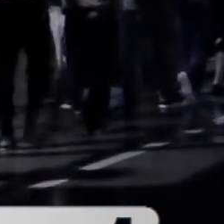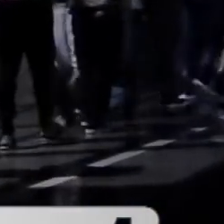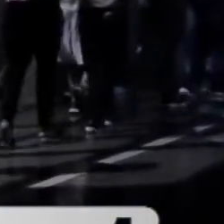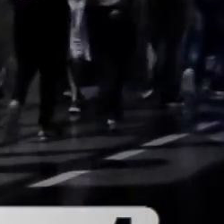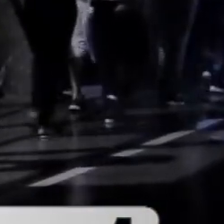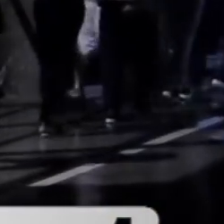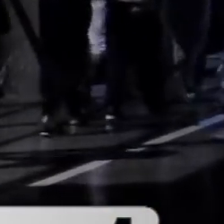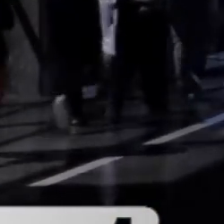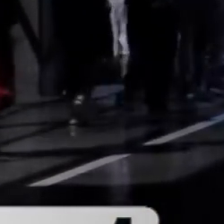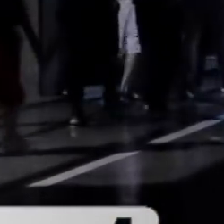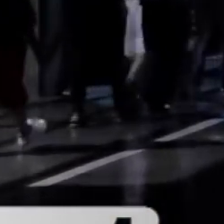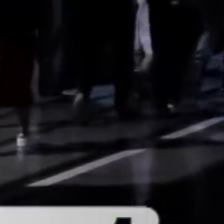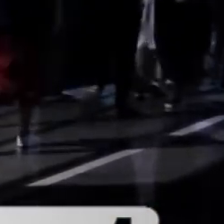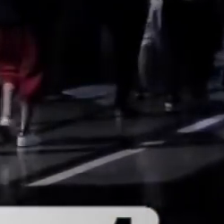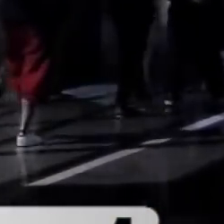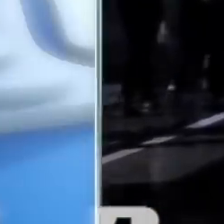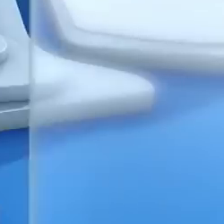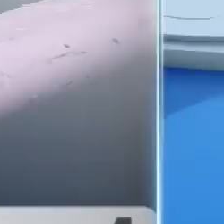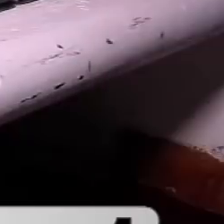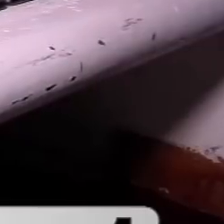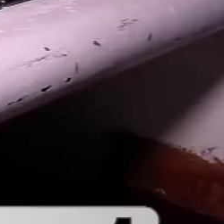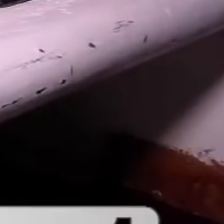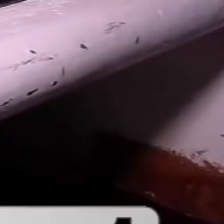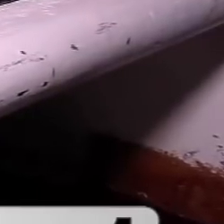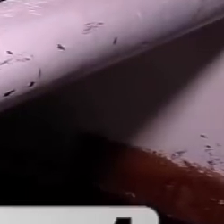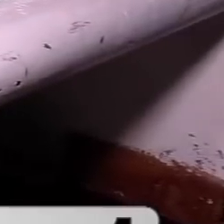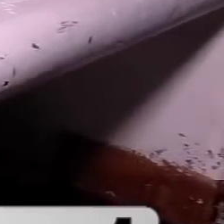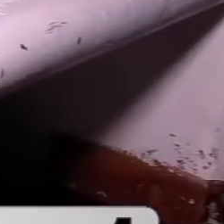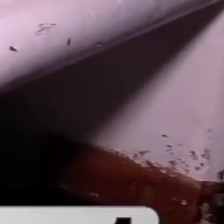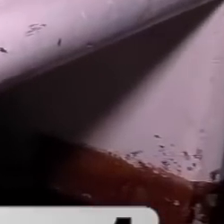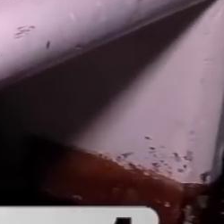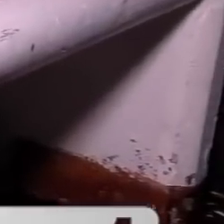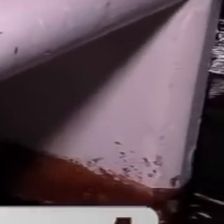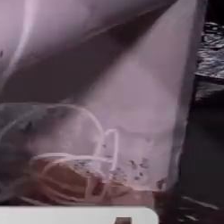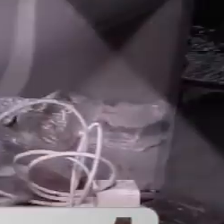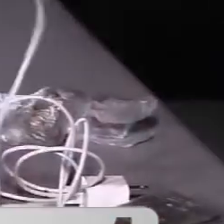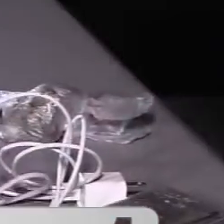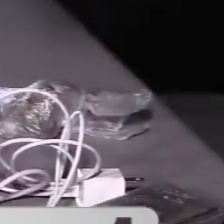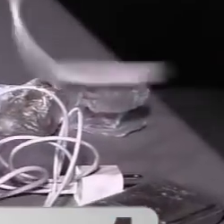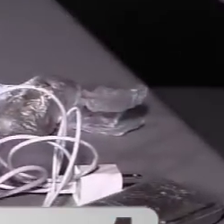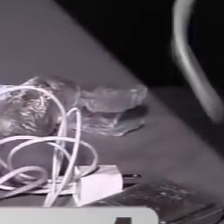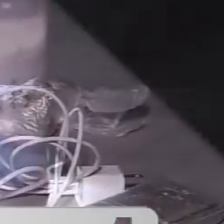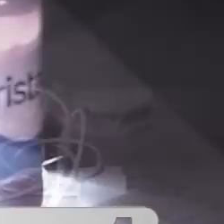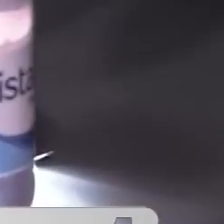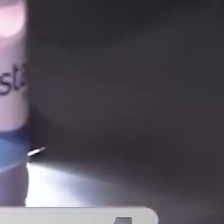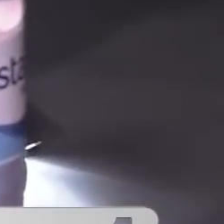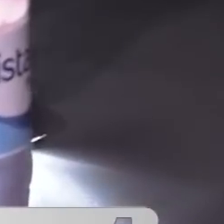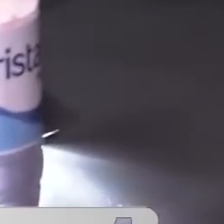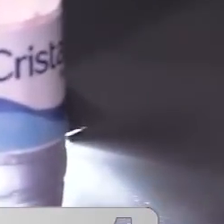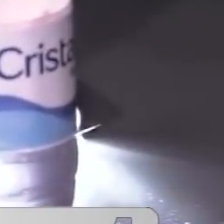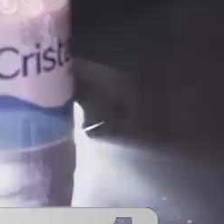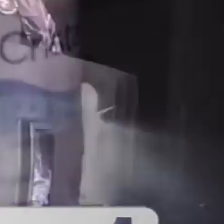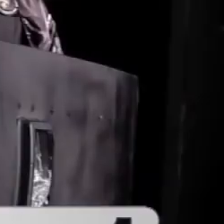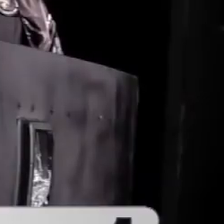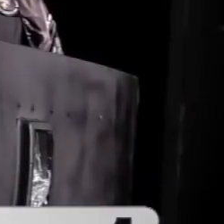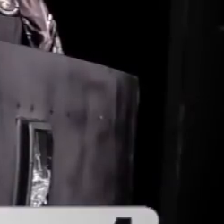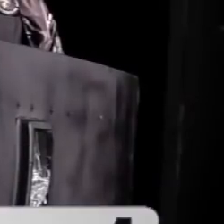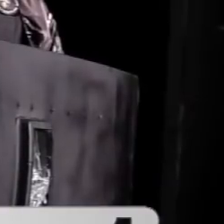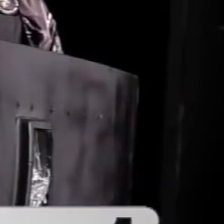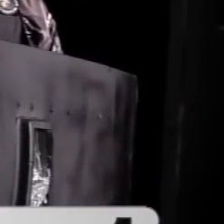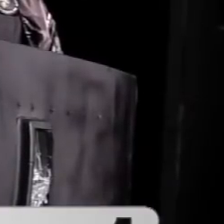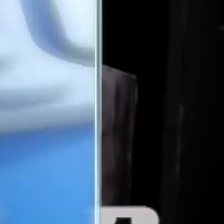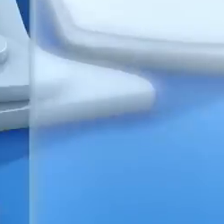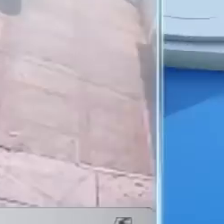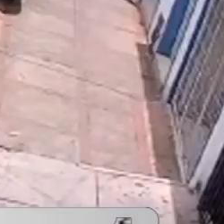se cometen desde un centro penitenciario. Hallan armas blancas, celulares, agendas de extorsión y caletas, habla el ministro